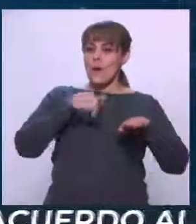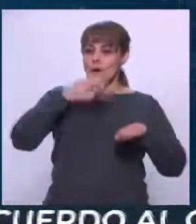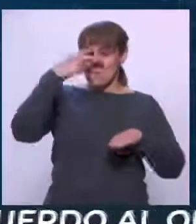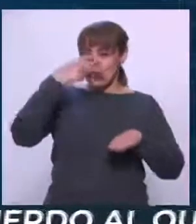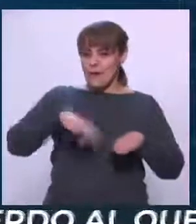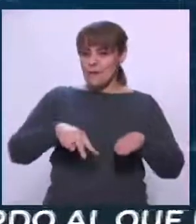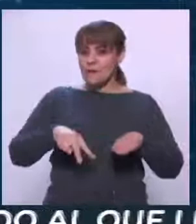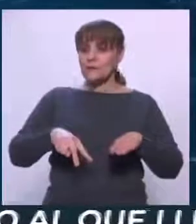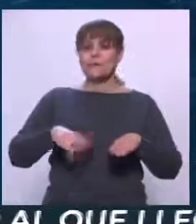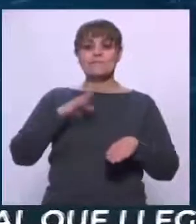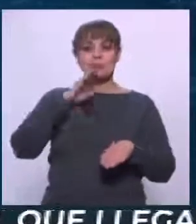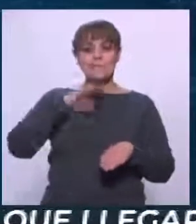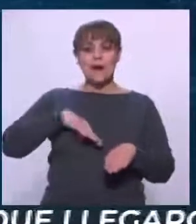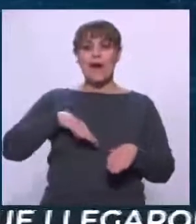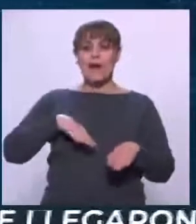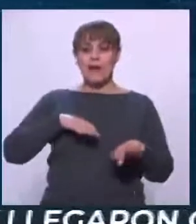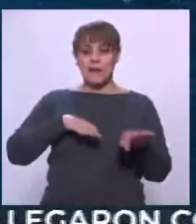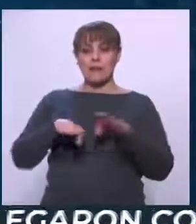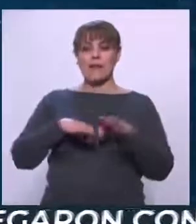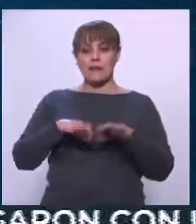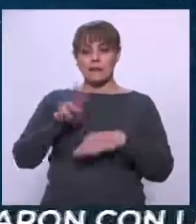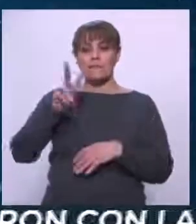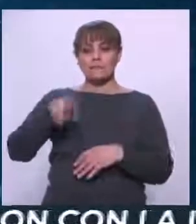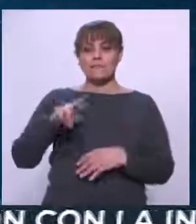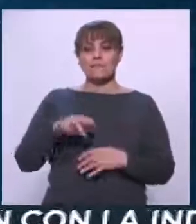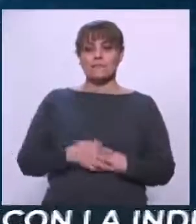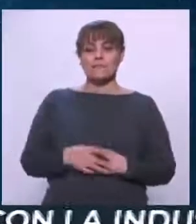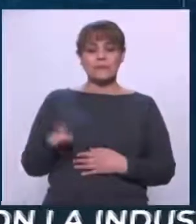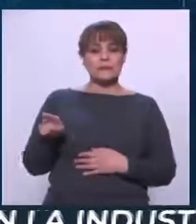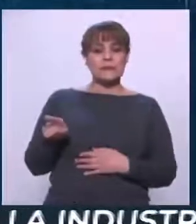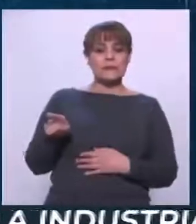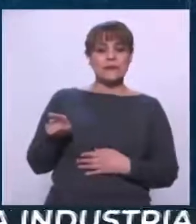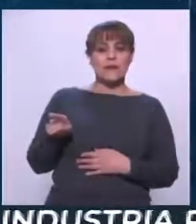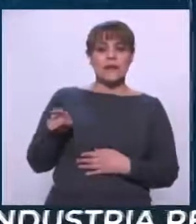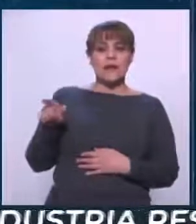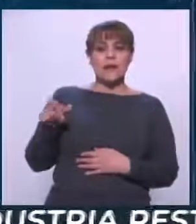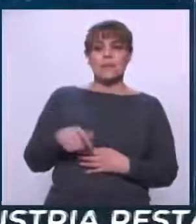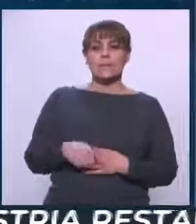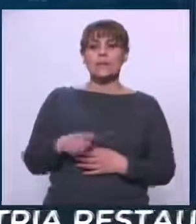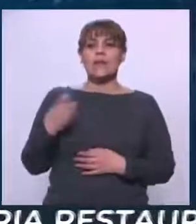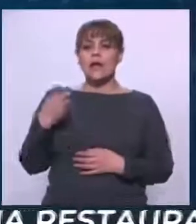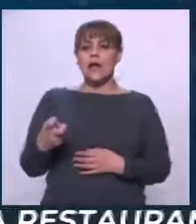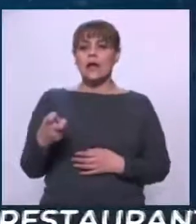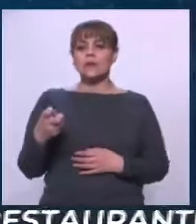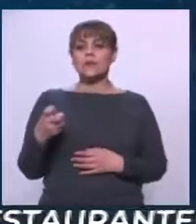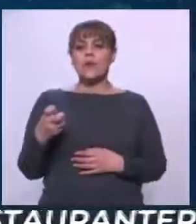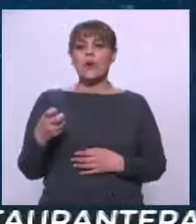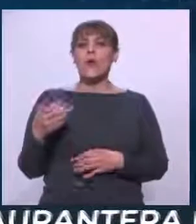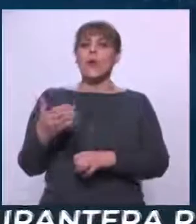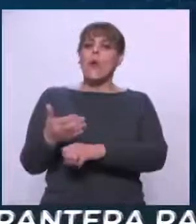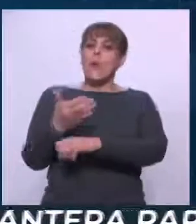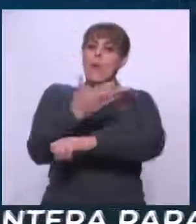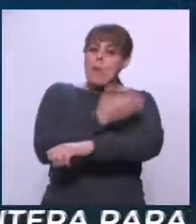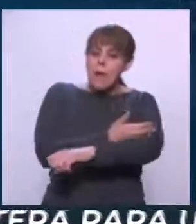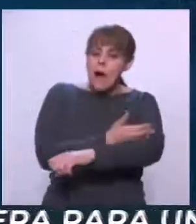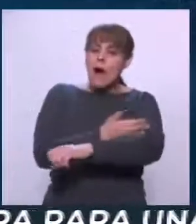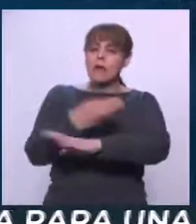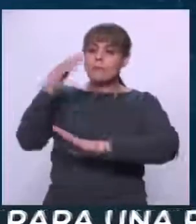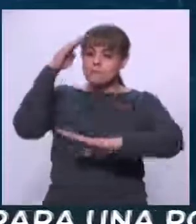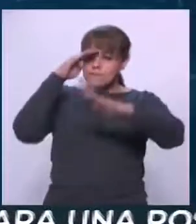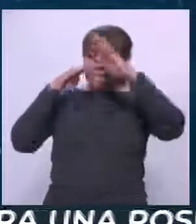México. Y pues eso es Costureras, es un acompañamiento, una reflexión,